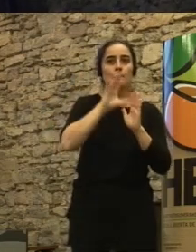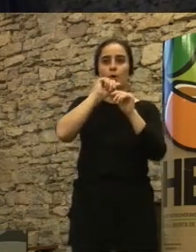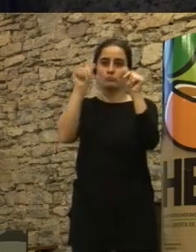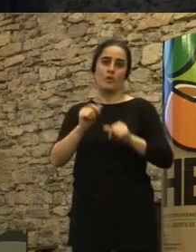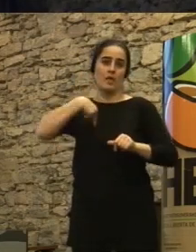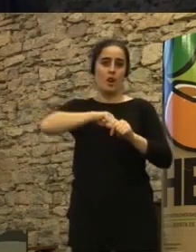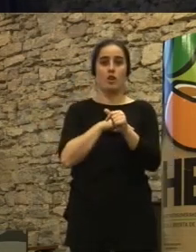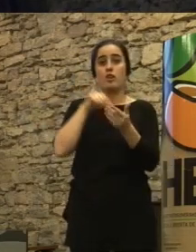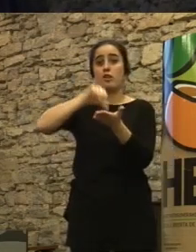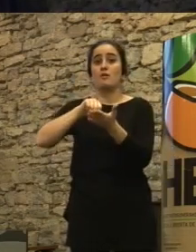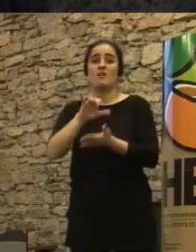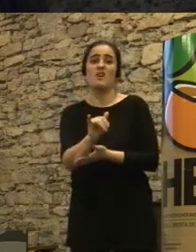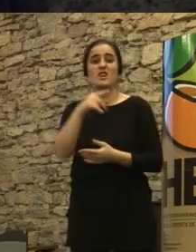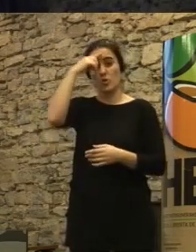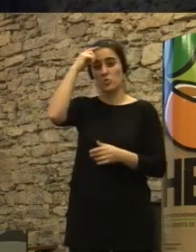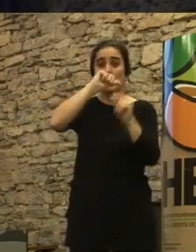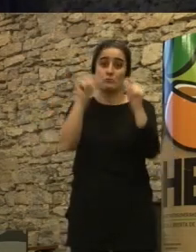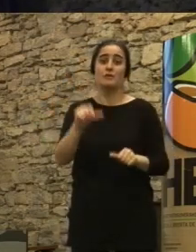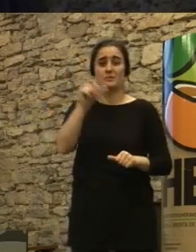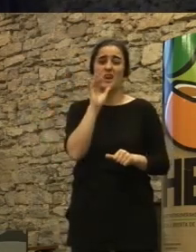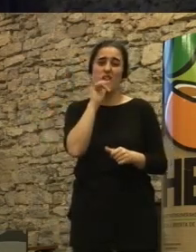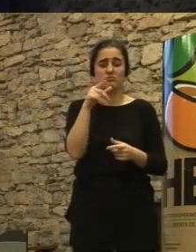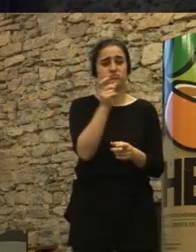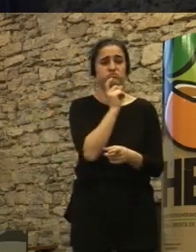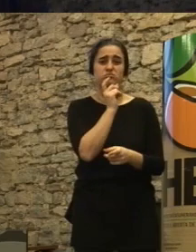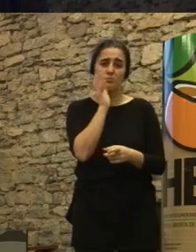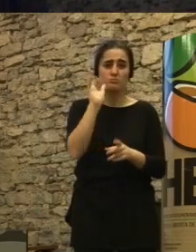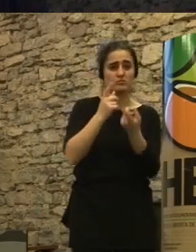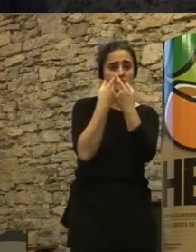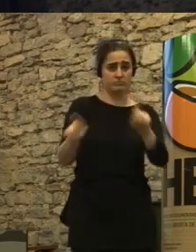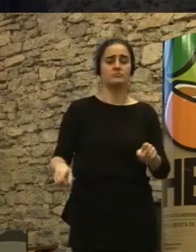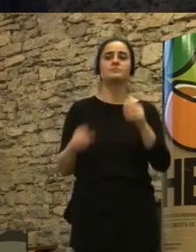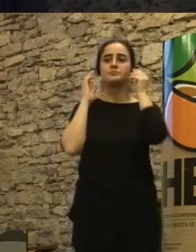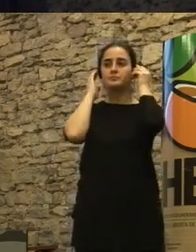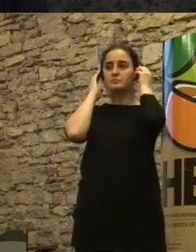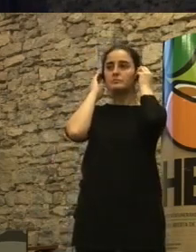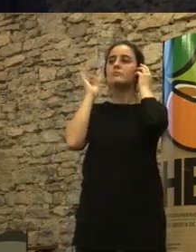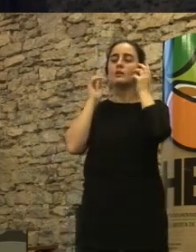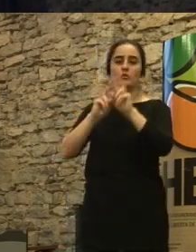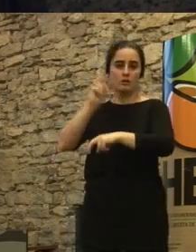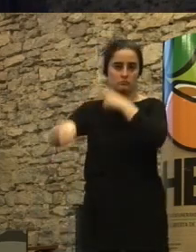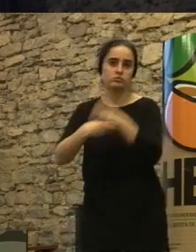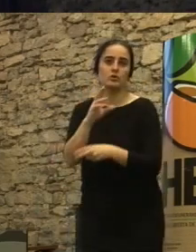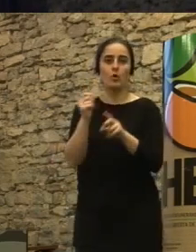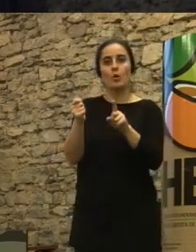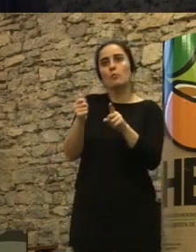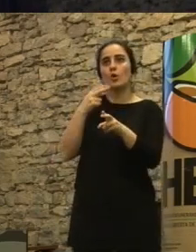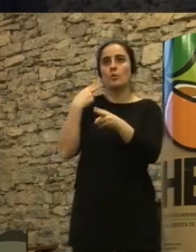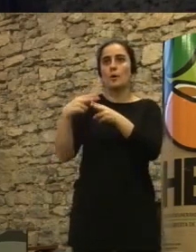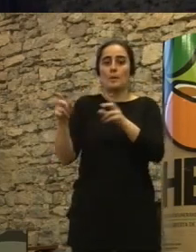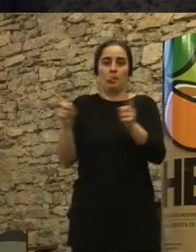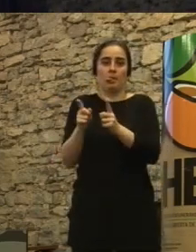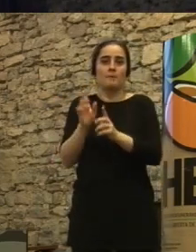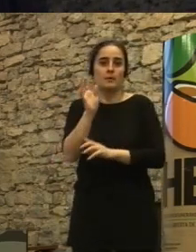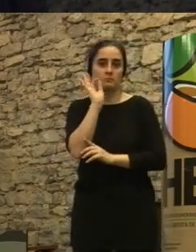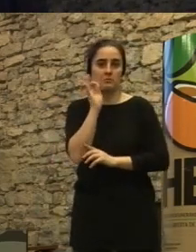que tenemos, ¿no? Y el modelo cultural también, ¿no? Entonces, realmente va más ahí la escalera. Esto es muy revolucionario, es un acto de micropolítica. Lo que pasa es que lo podemos ver